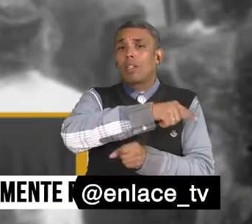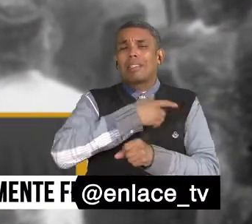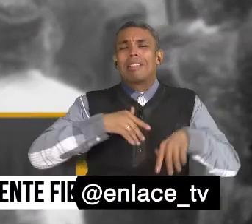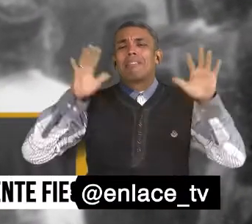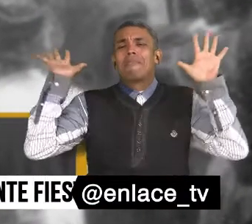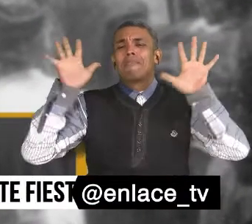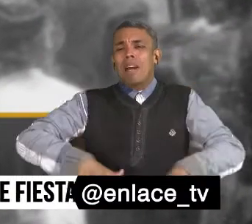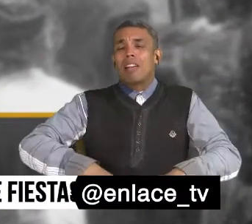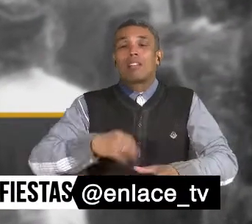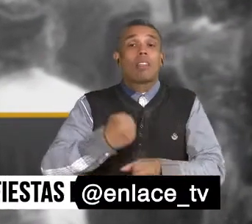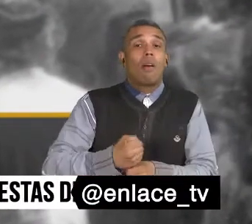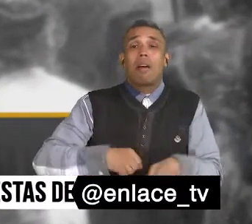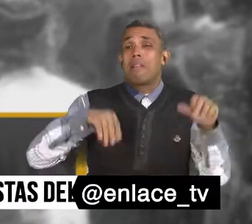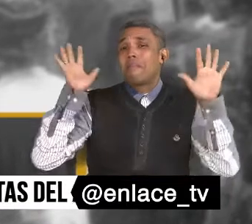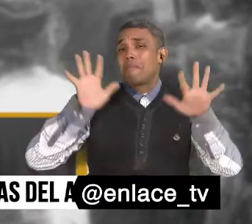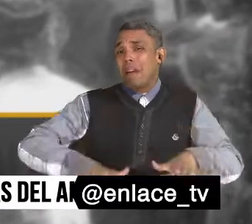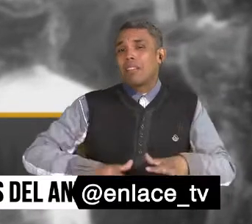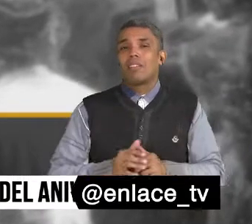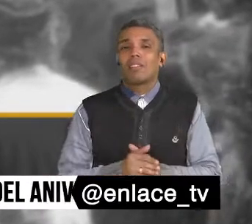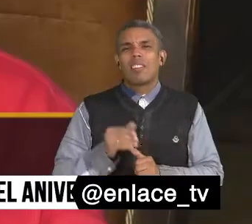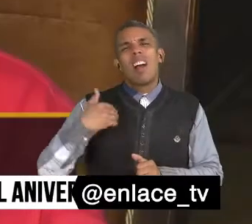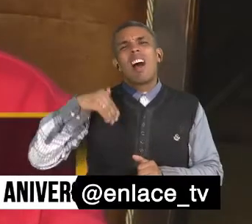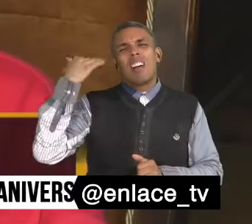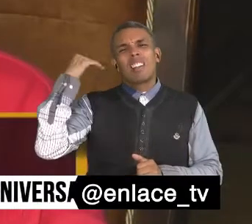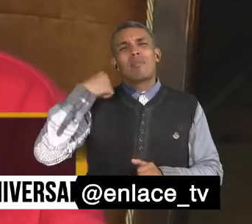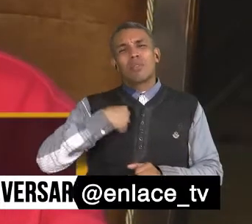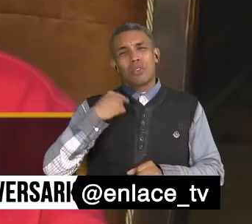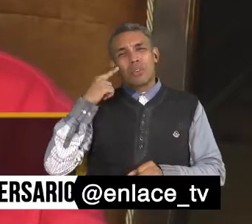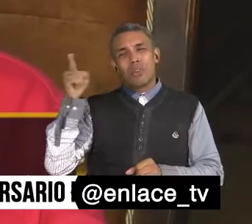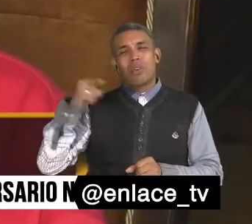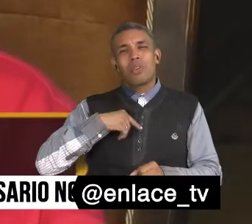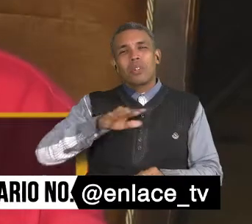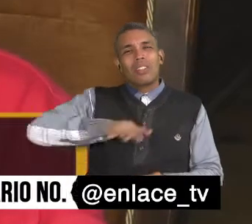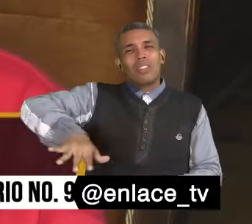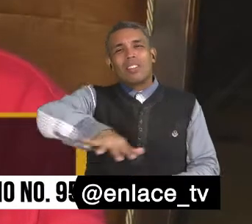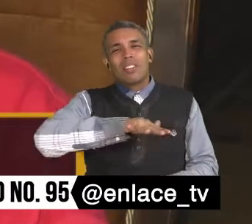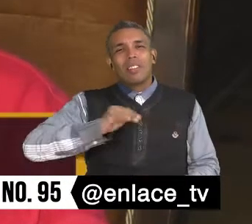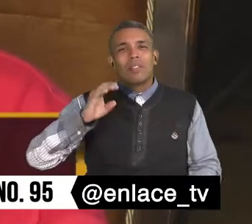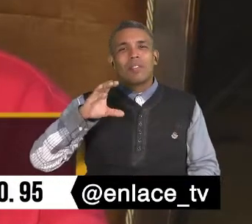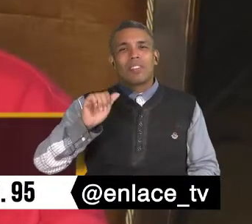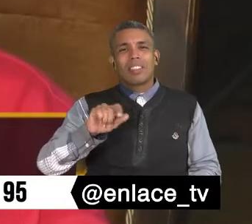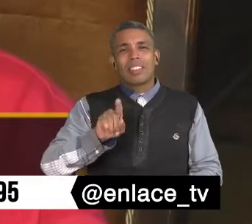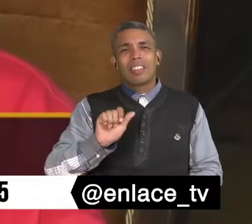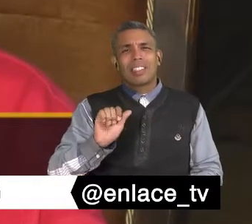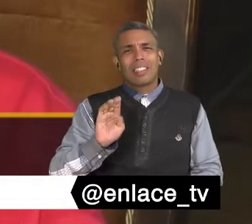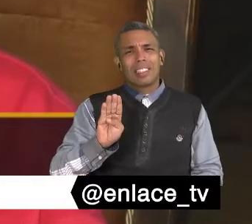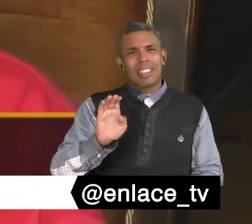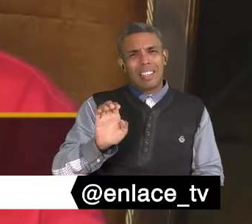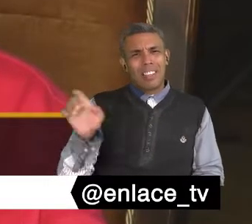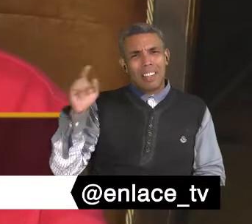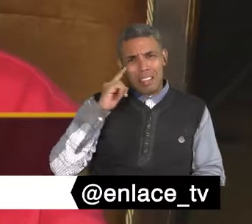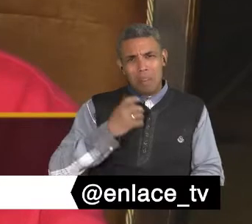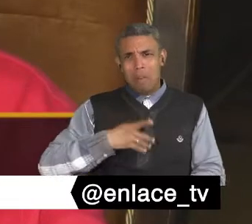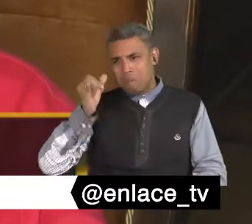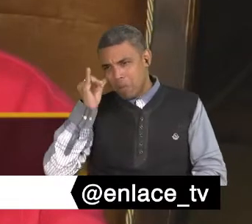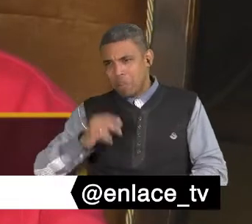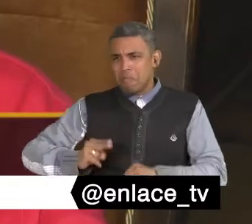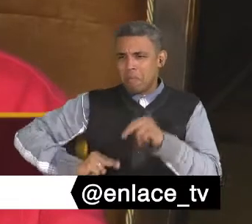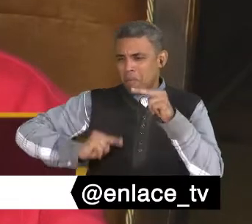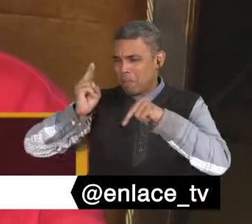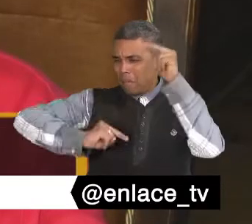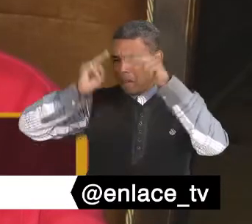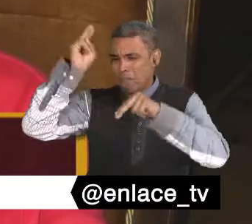ingeniería y construcciones de Casabe. Trabajaba ya en la ingeniería y construcción, que era la que construyó todas